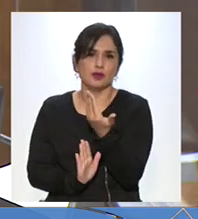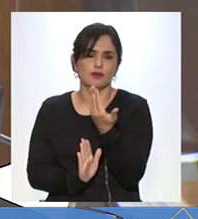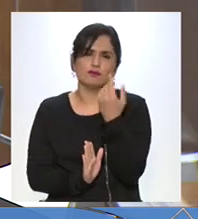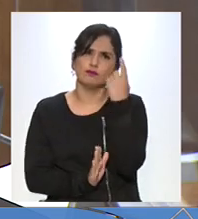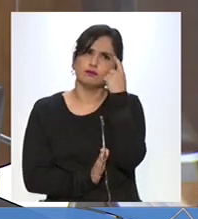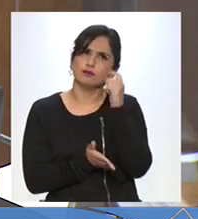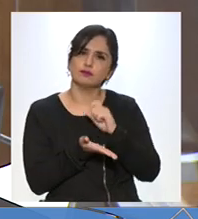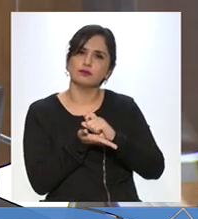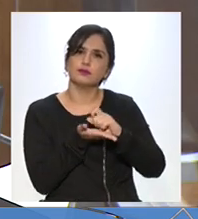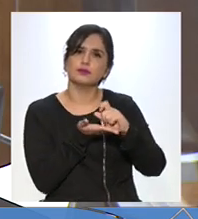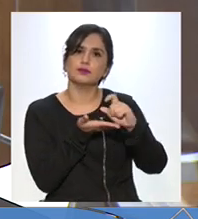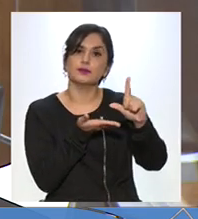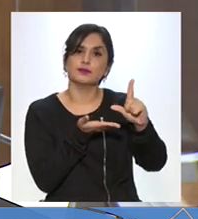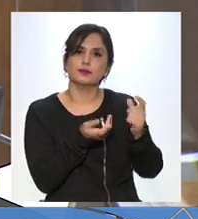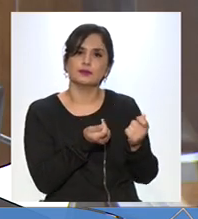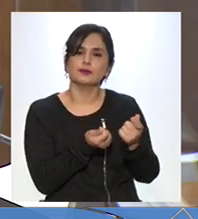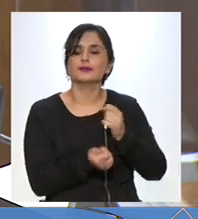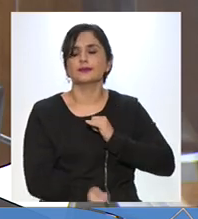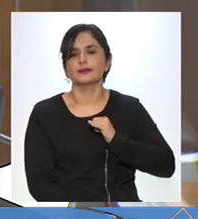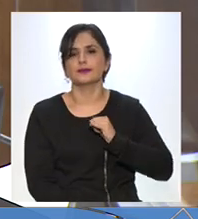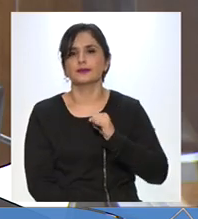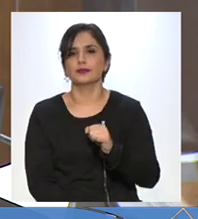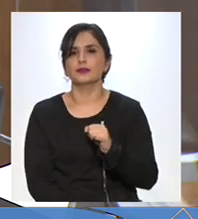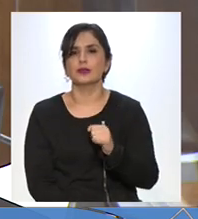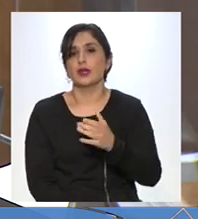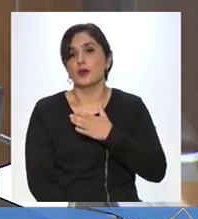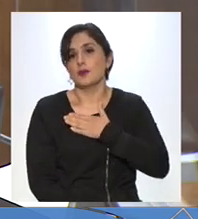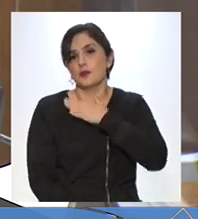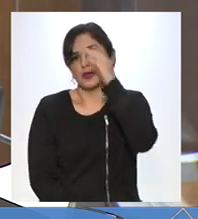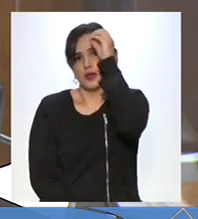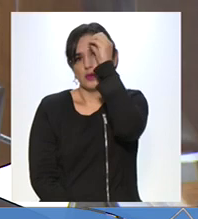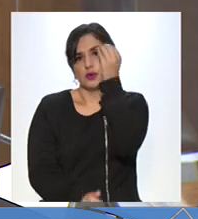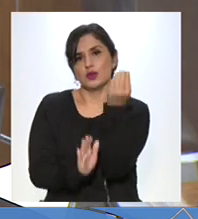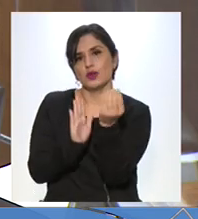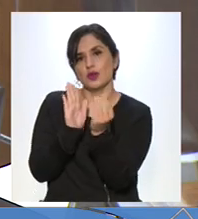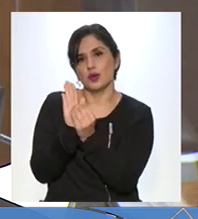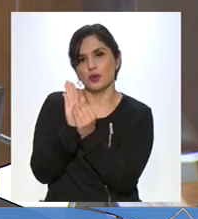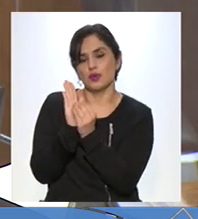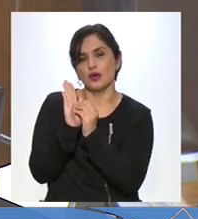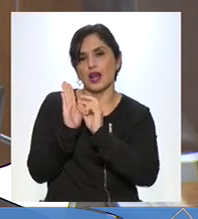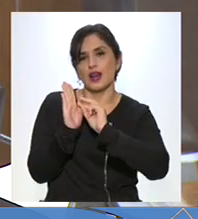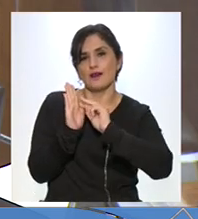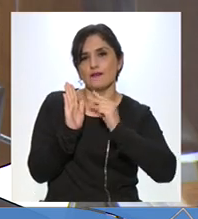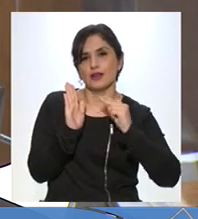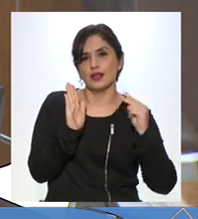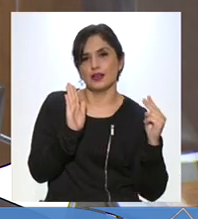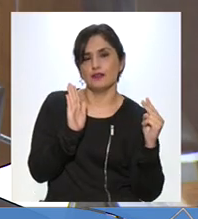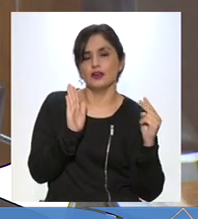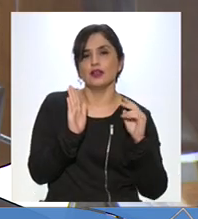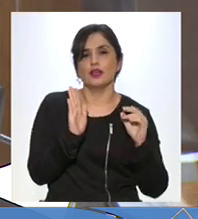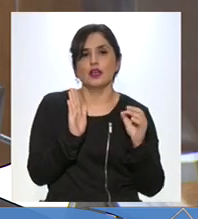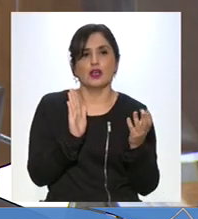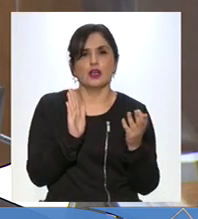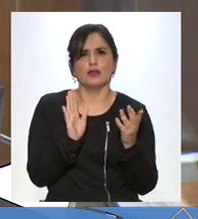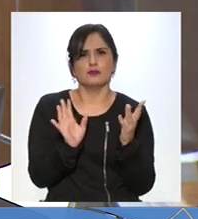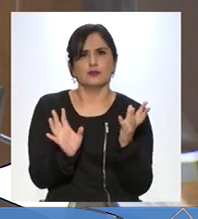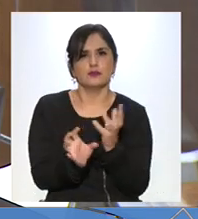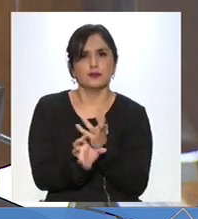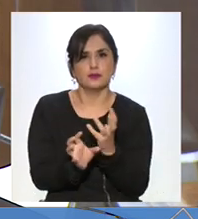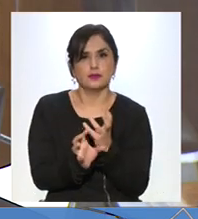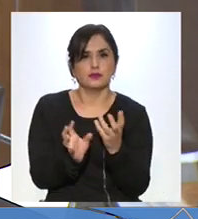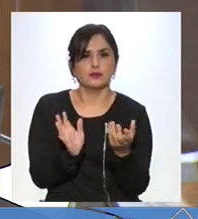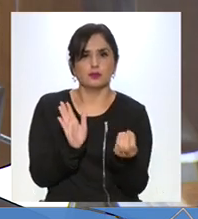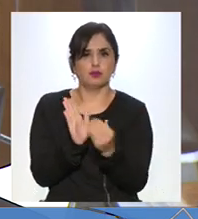proyección de la economía siempre tiene que, en mi opinión, hoy incorporar esa variable que se nos hace presente de manera violenta,